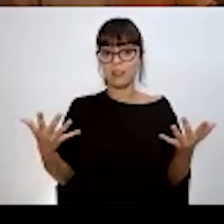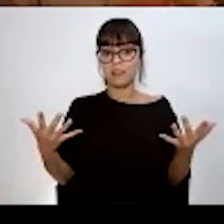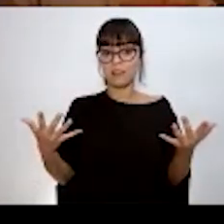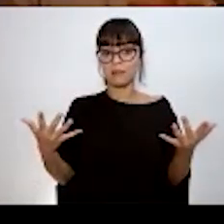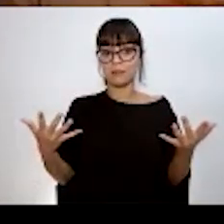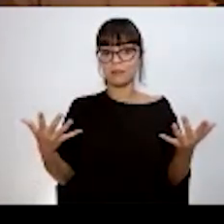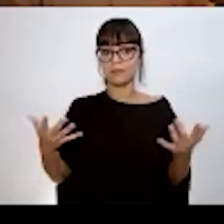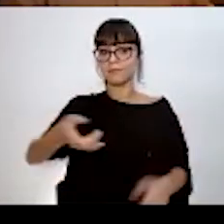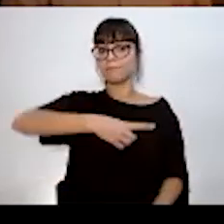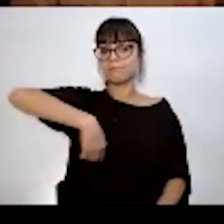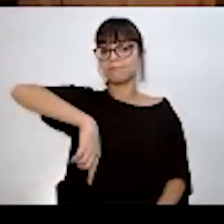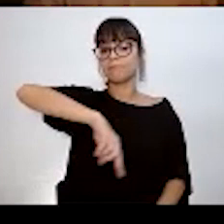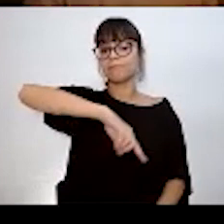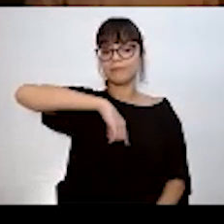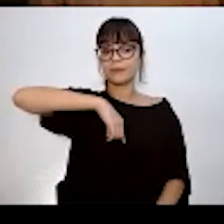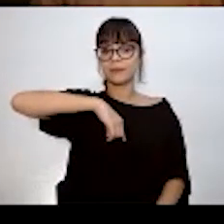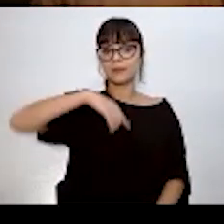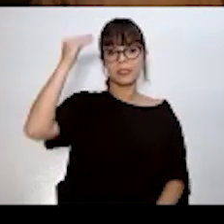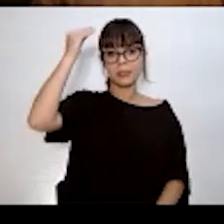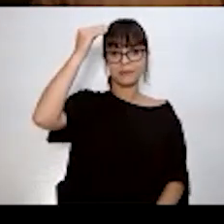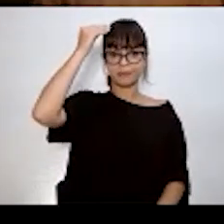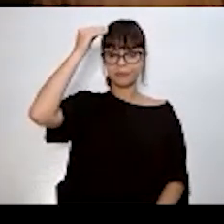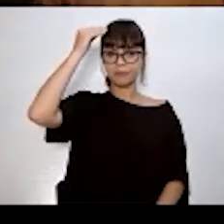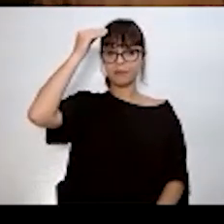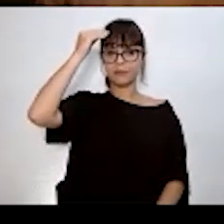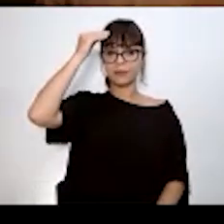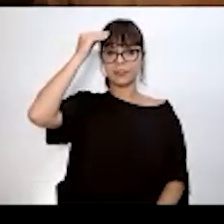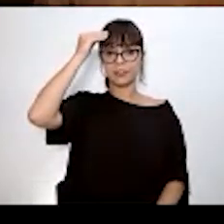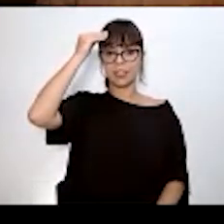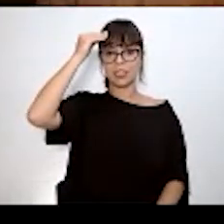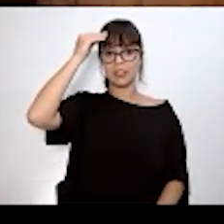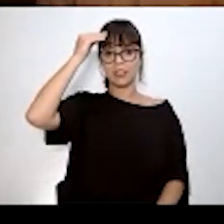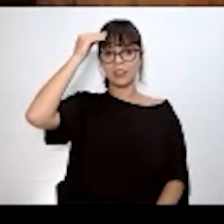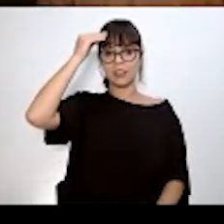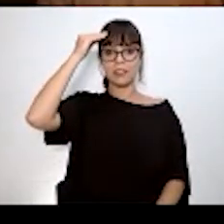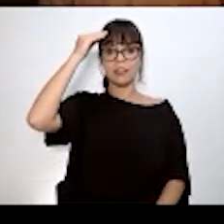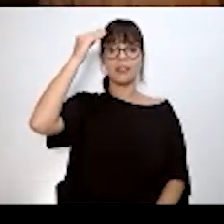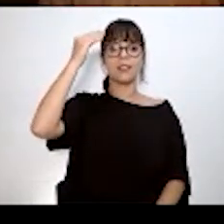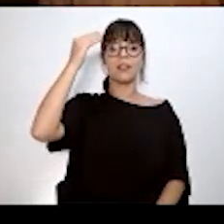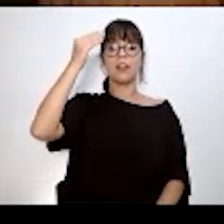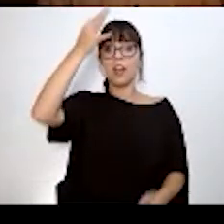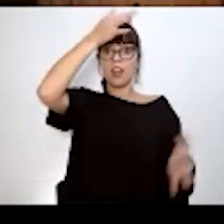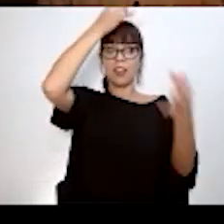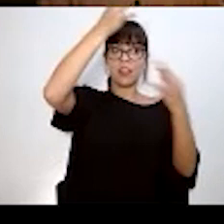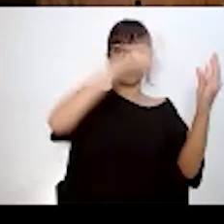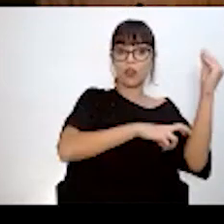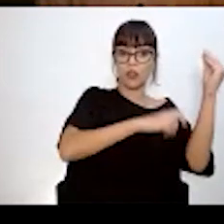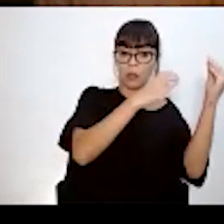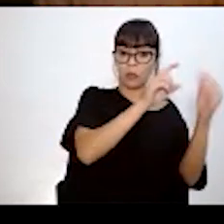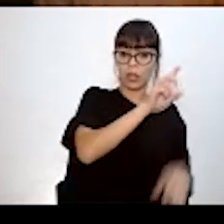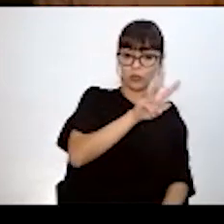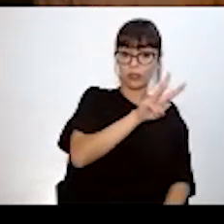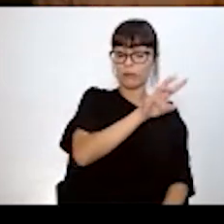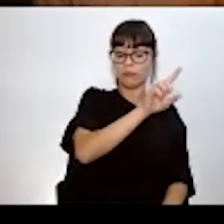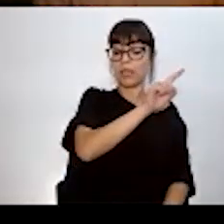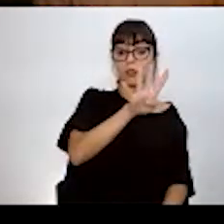estamos presentando a partir de los resultados obtenidos a partir de un tipo de analítica particular cotejado con otros datos arqueológicos? Pues todavía